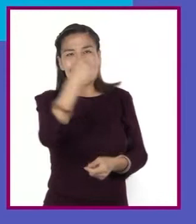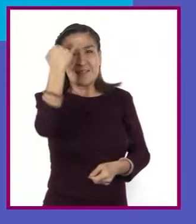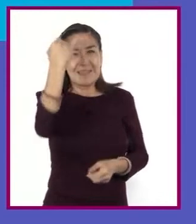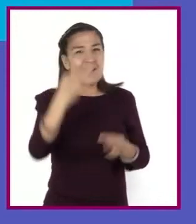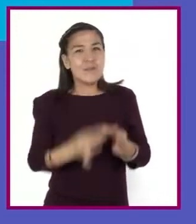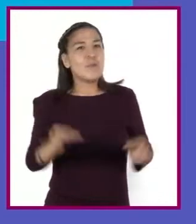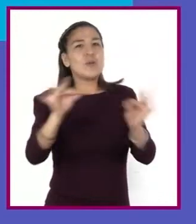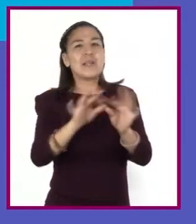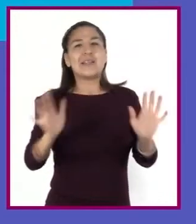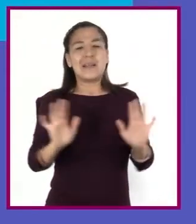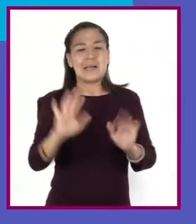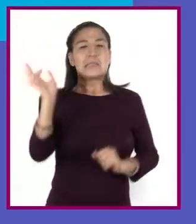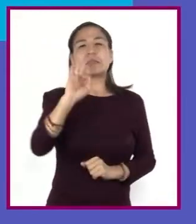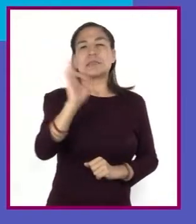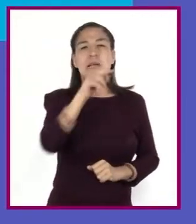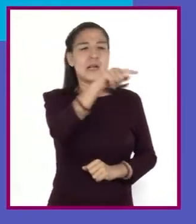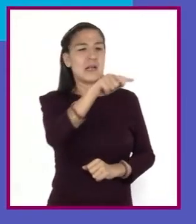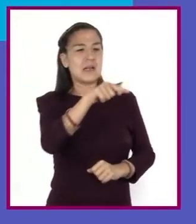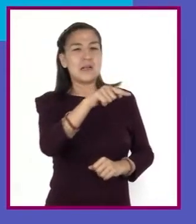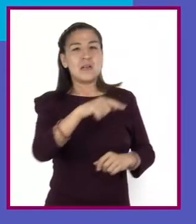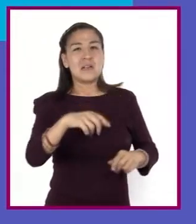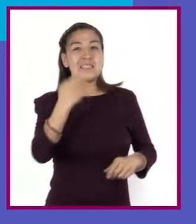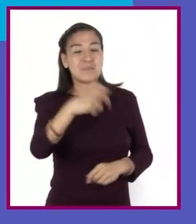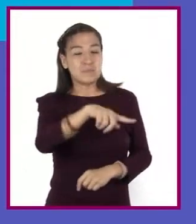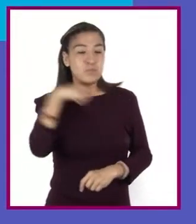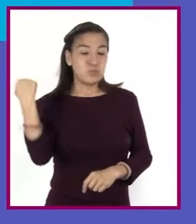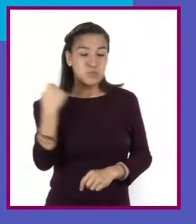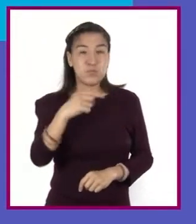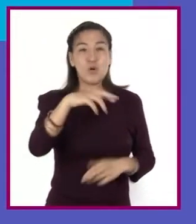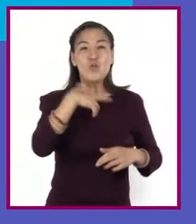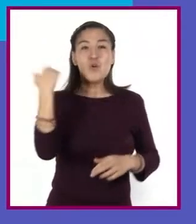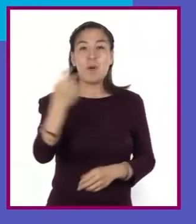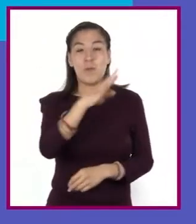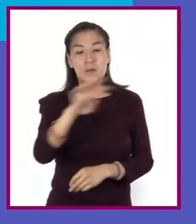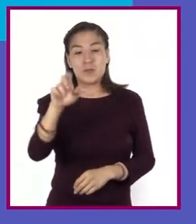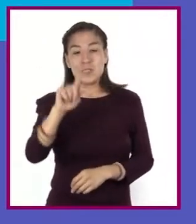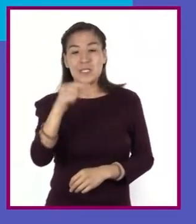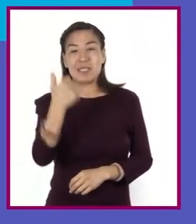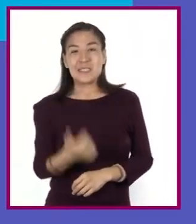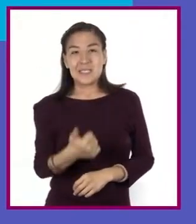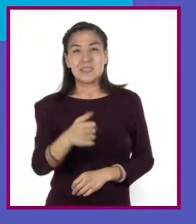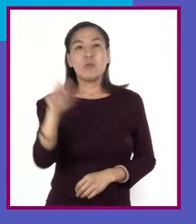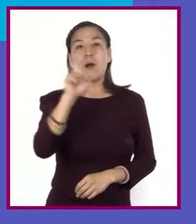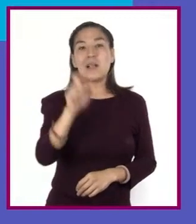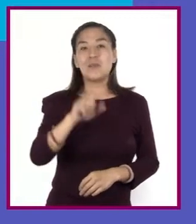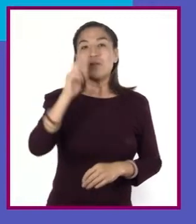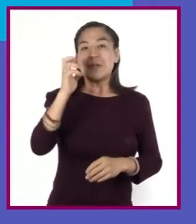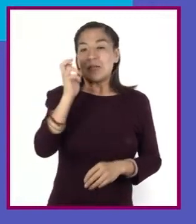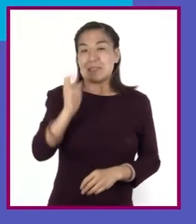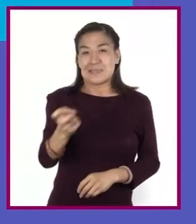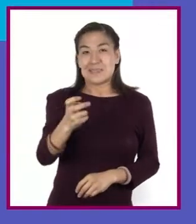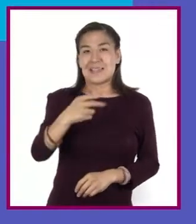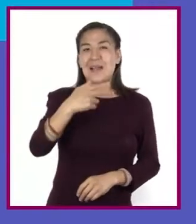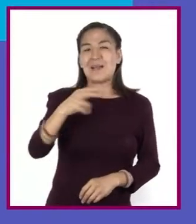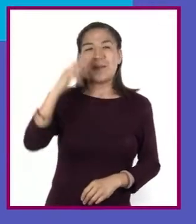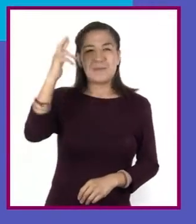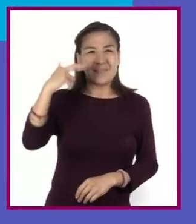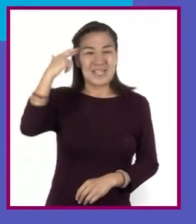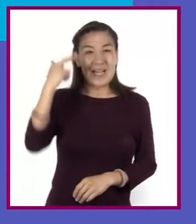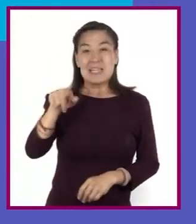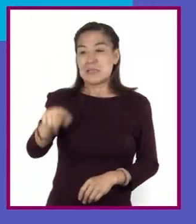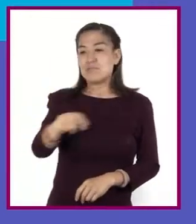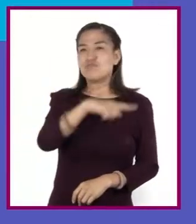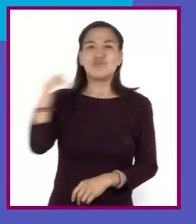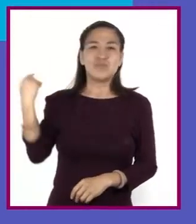Puede ser que la caída de Roma se dio en el año 476, cuando fue destronado el último de sus emperadores. Digo